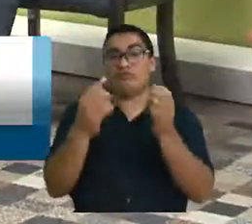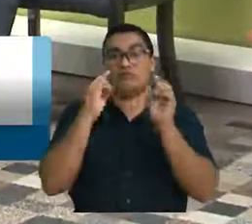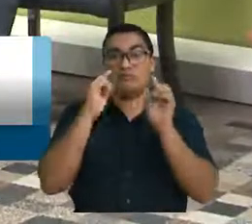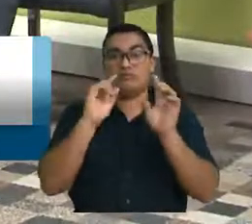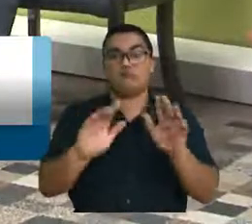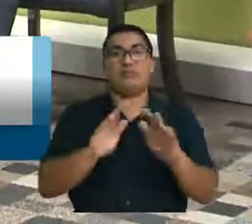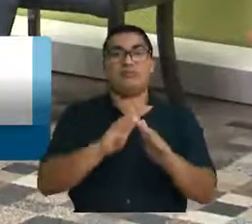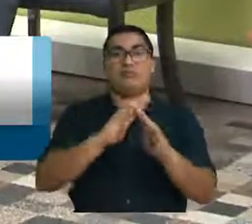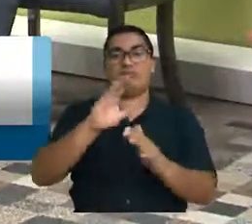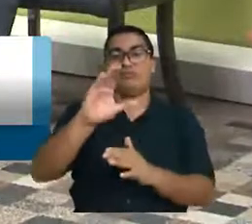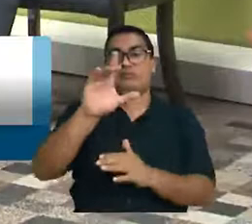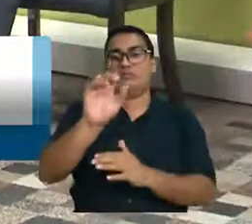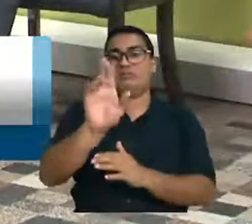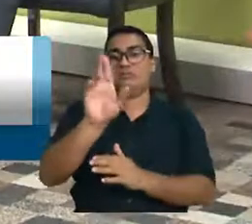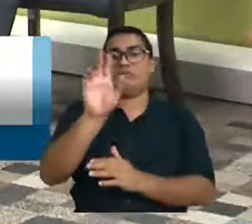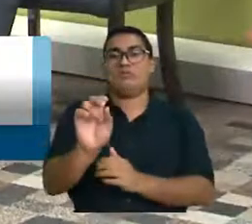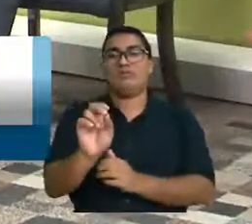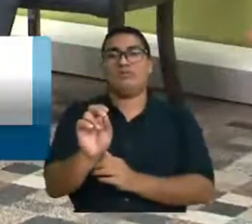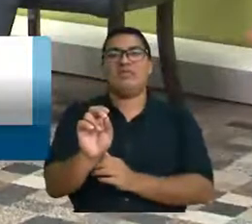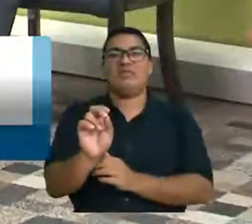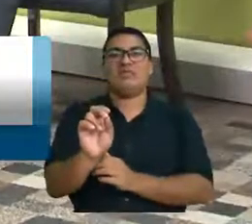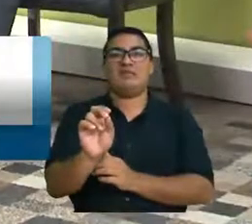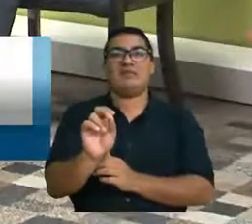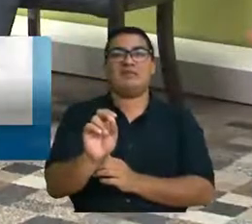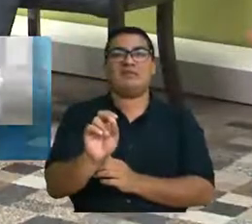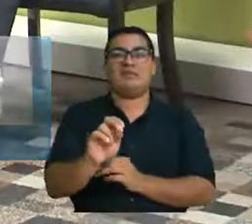usando el cloro en alfombra,